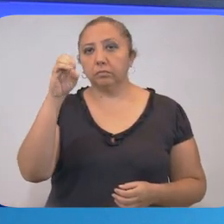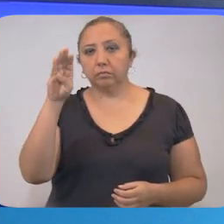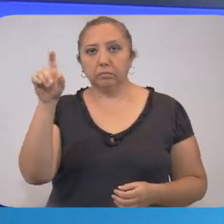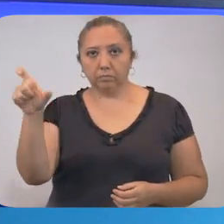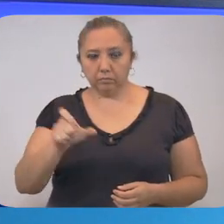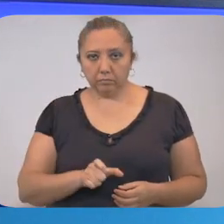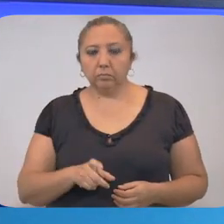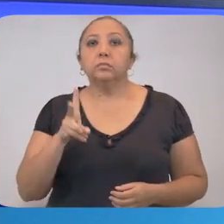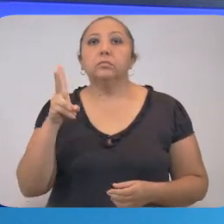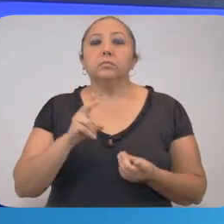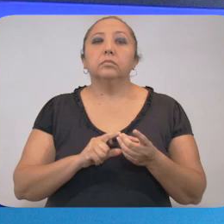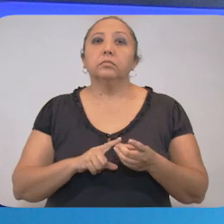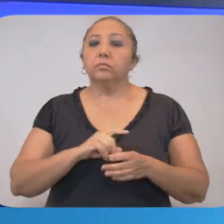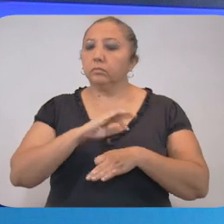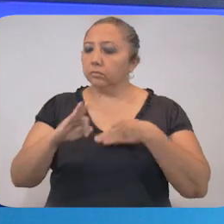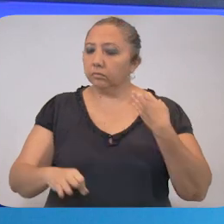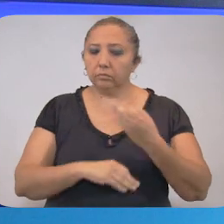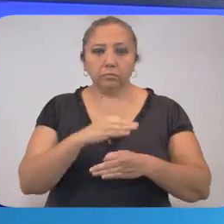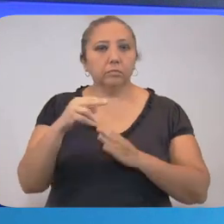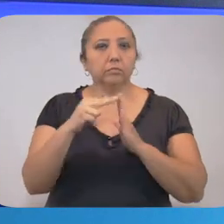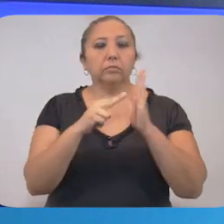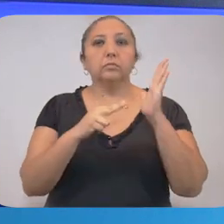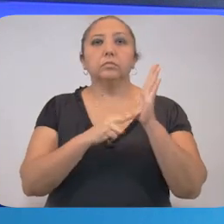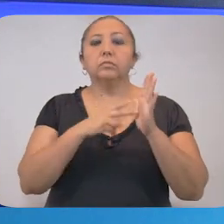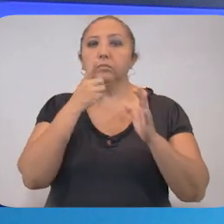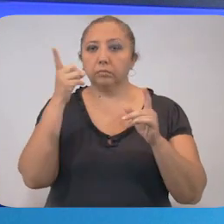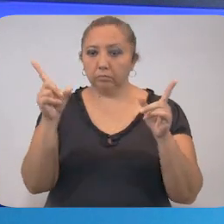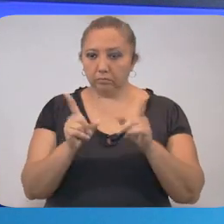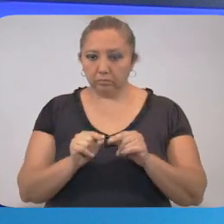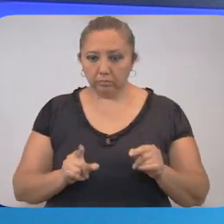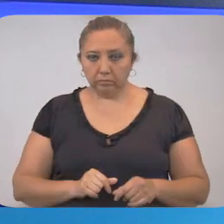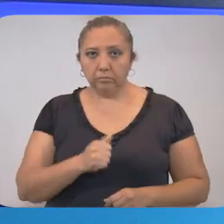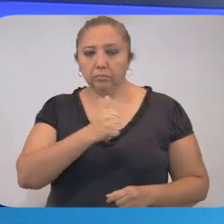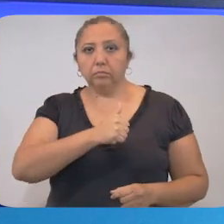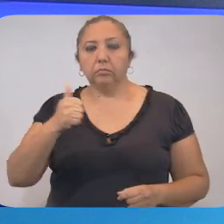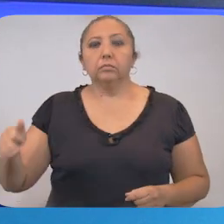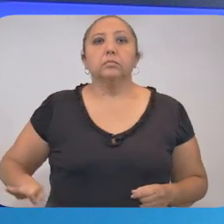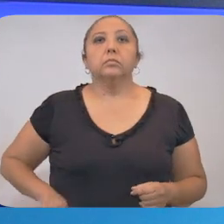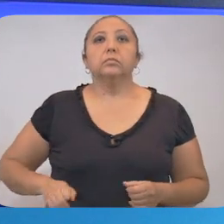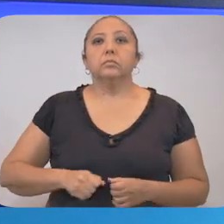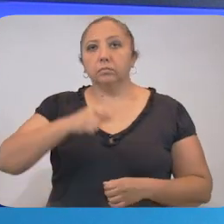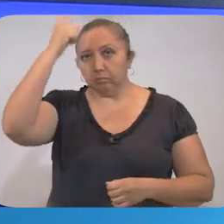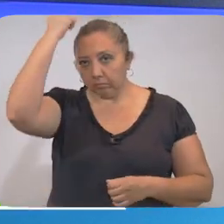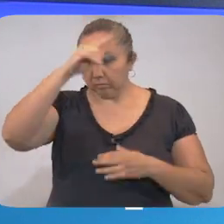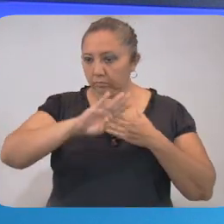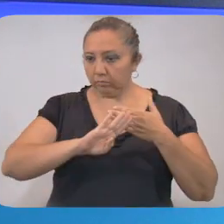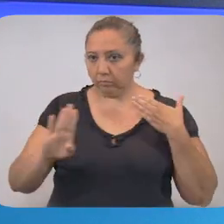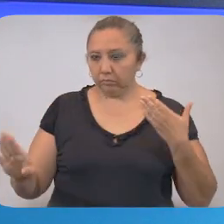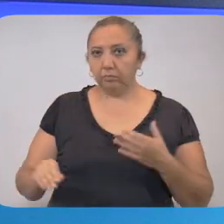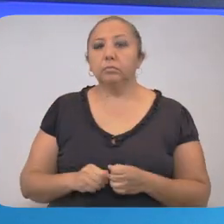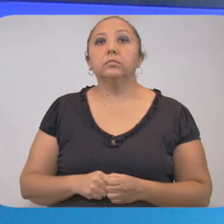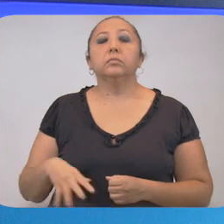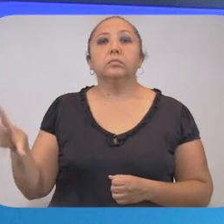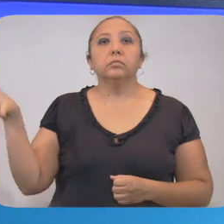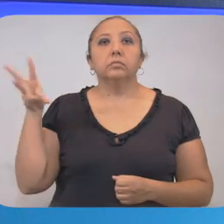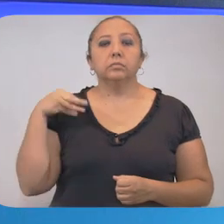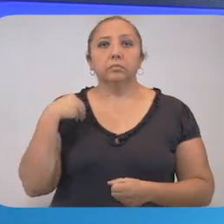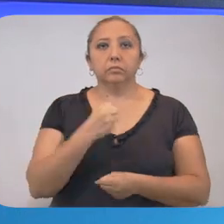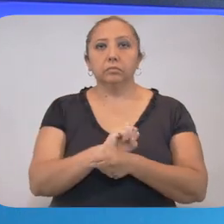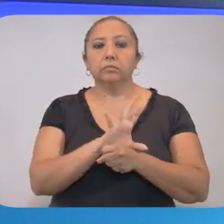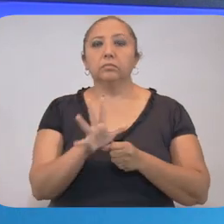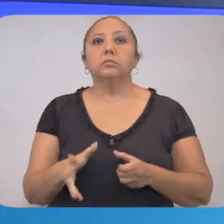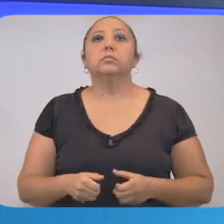reactivacion.yucatan.gob.mx, donde se encuentran todos los protocolos sanitarios específicos a cada giro comercial para prevenir y evitar contagios por